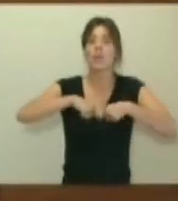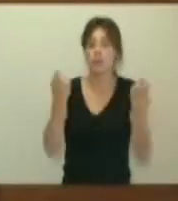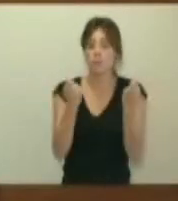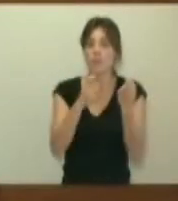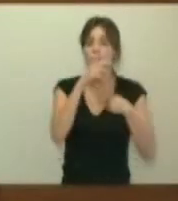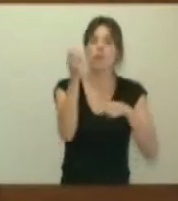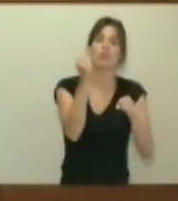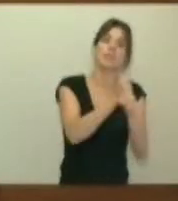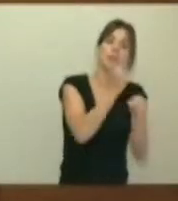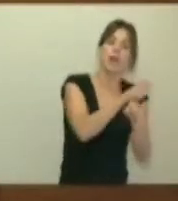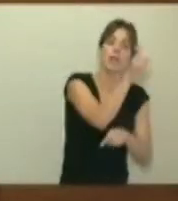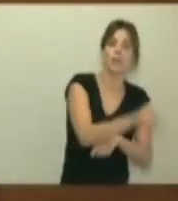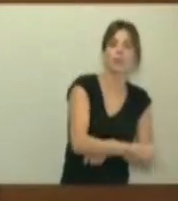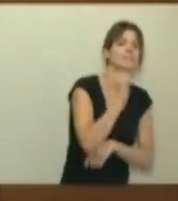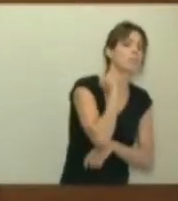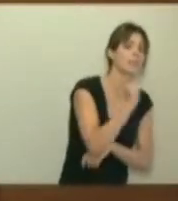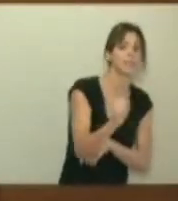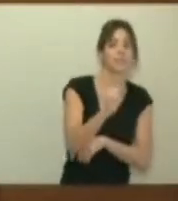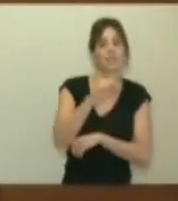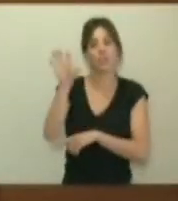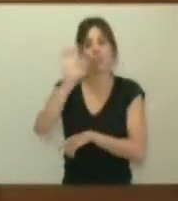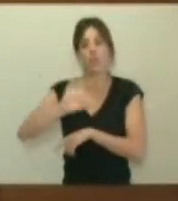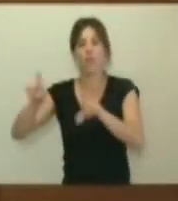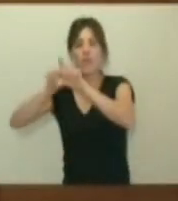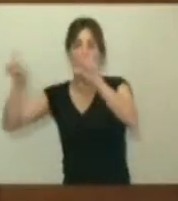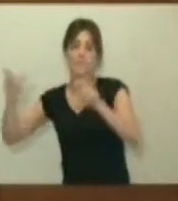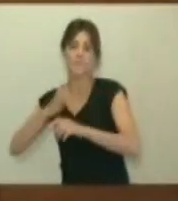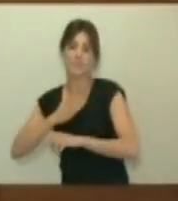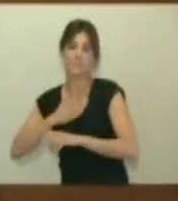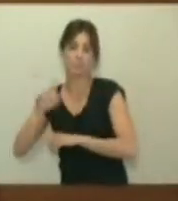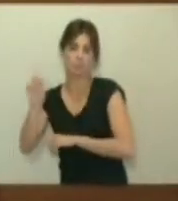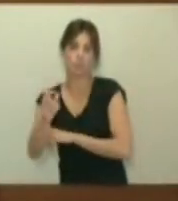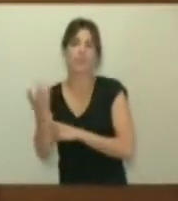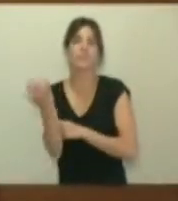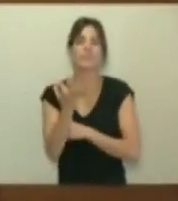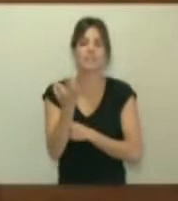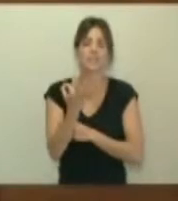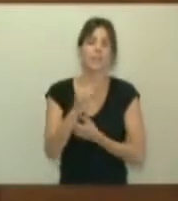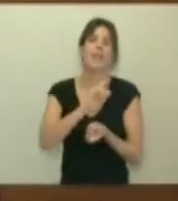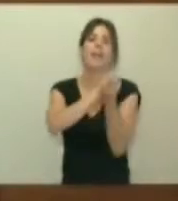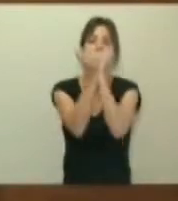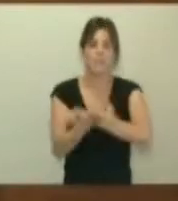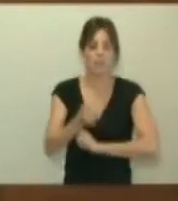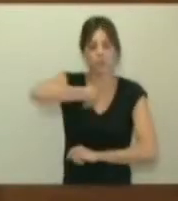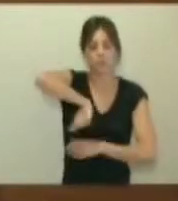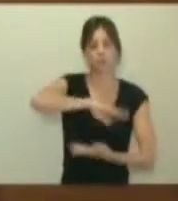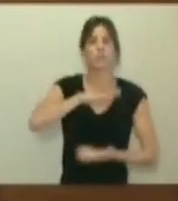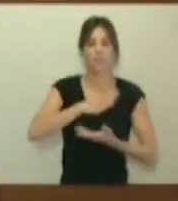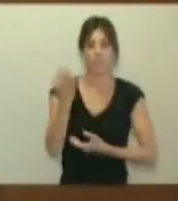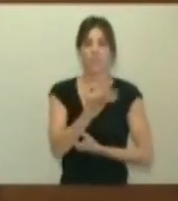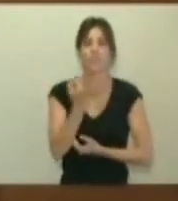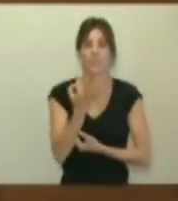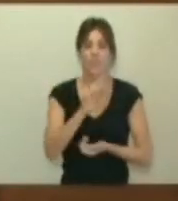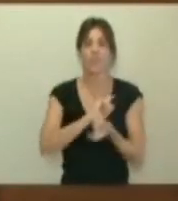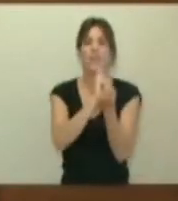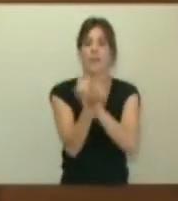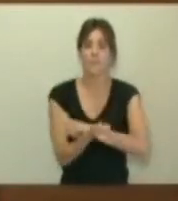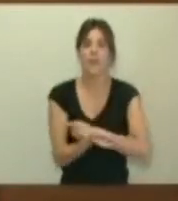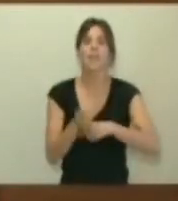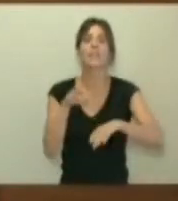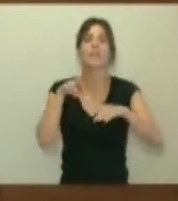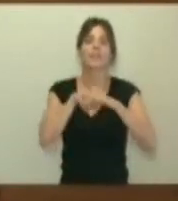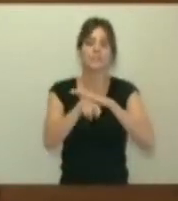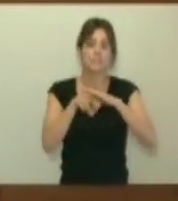dependientes. Debemos ser conscientes de esto y ser capaces, desde la Administración, de crear instrumentos y cauces para el diálogo con los nuevos